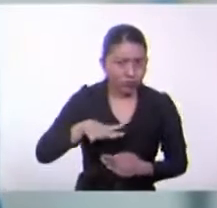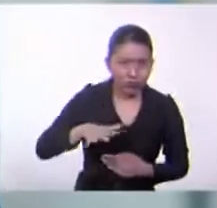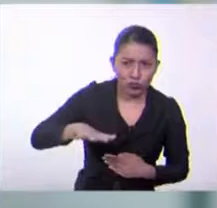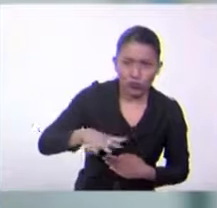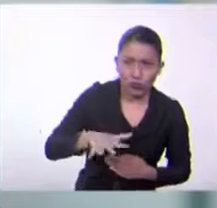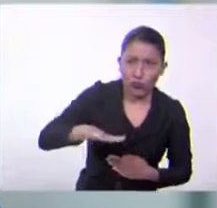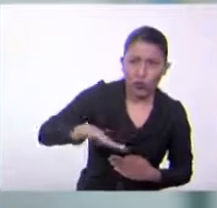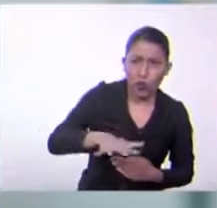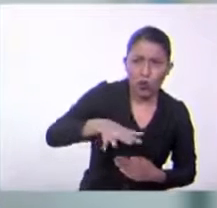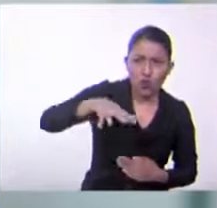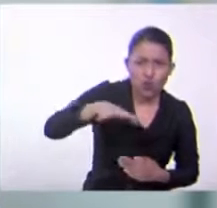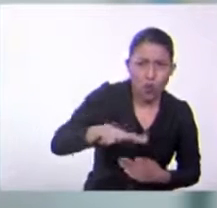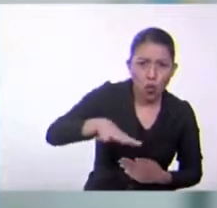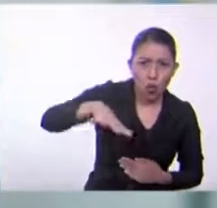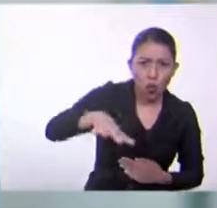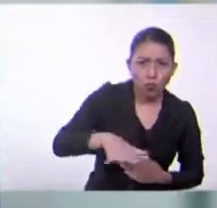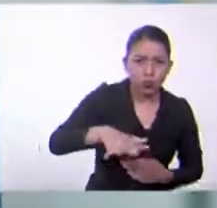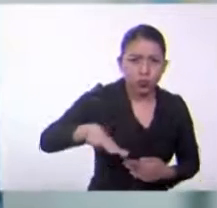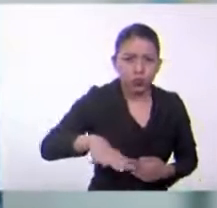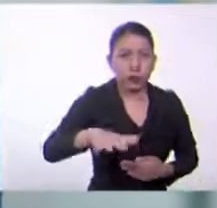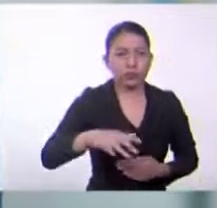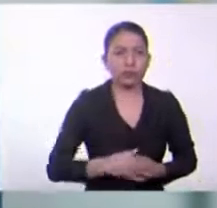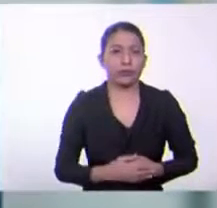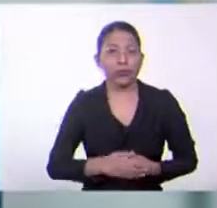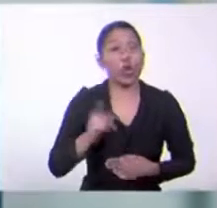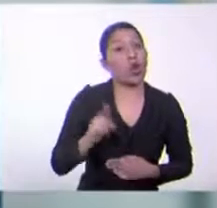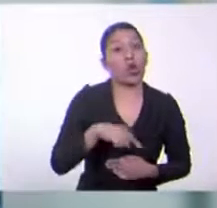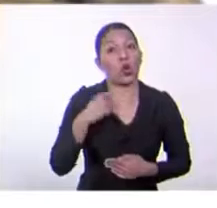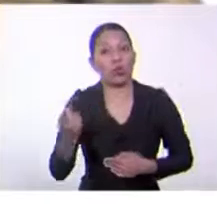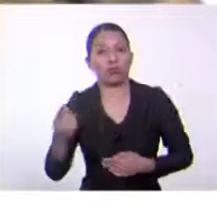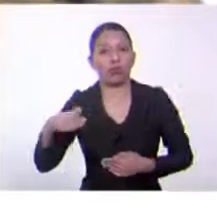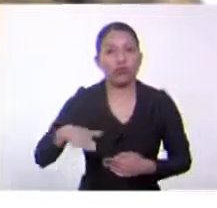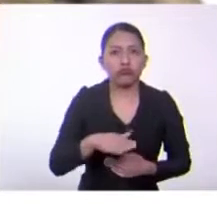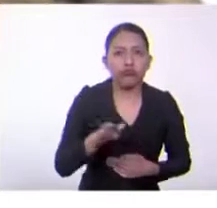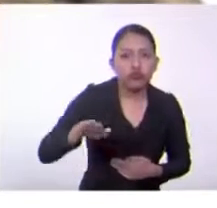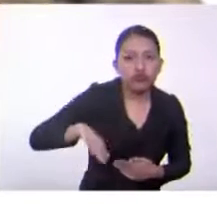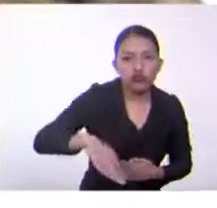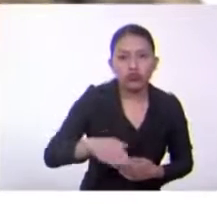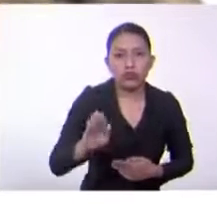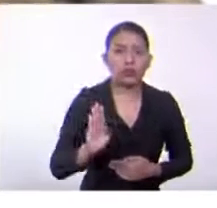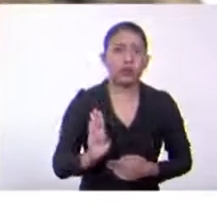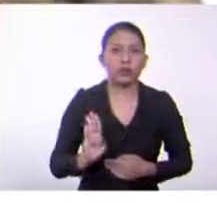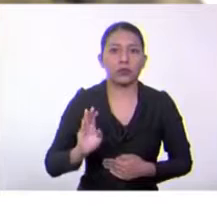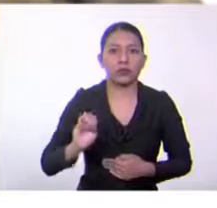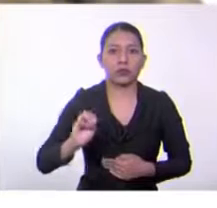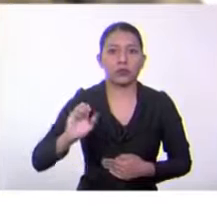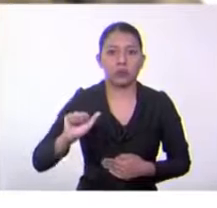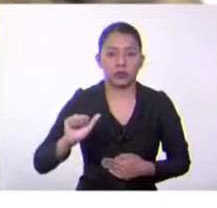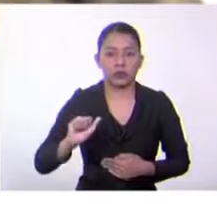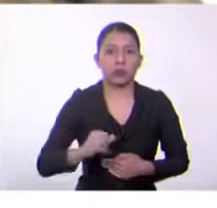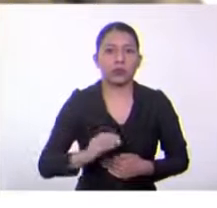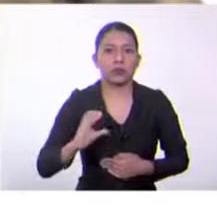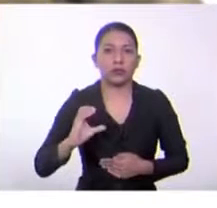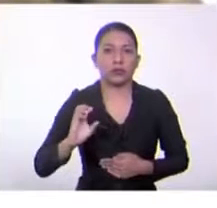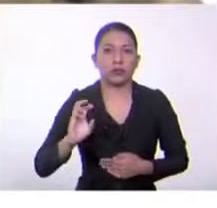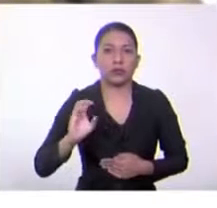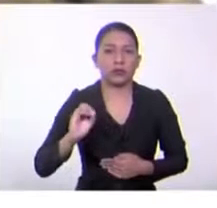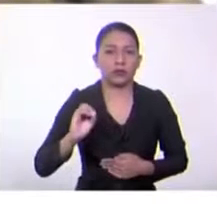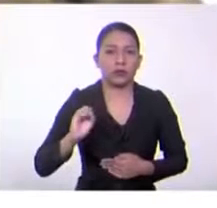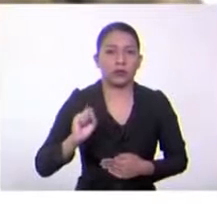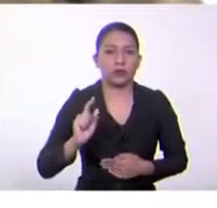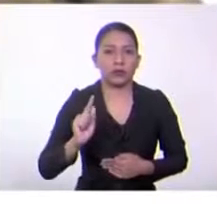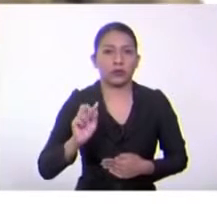También vamos a hablar de la boa constrictor. Esta es una clase de serpiente que